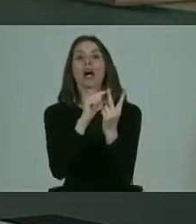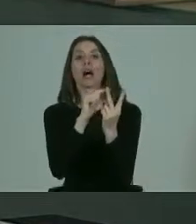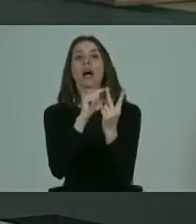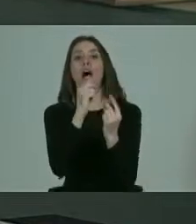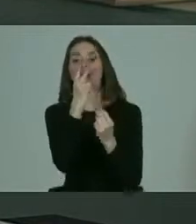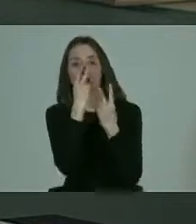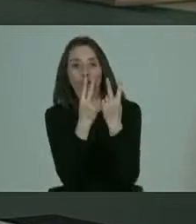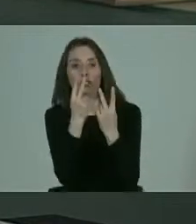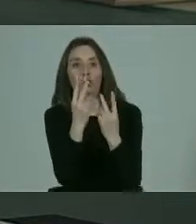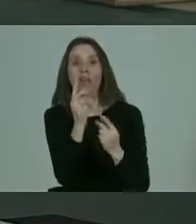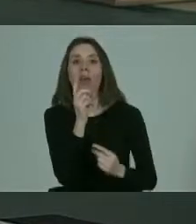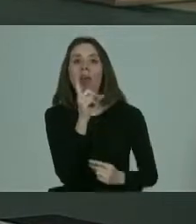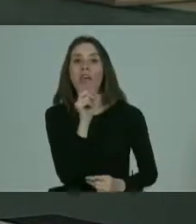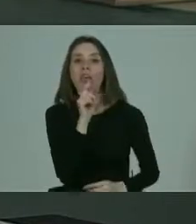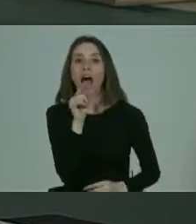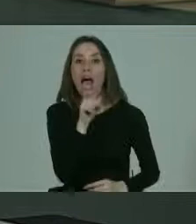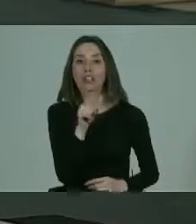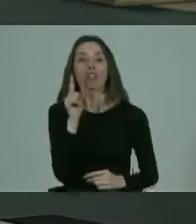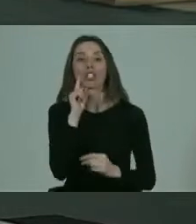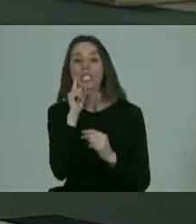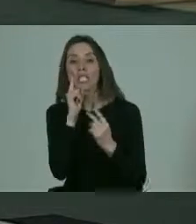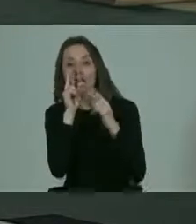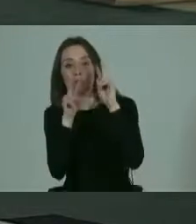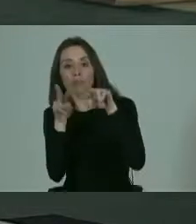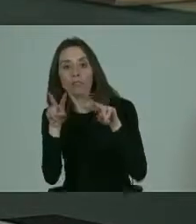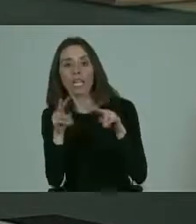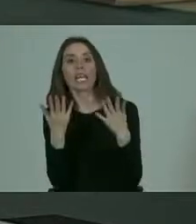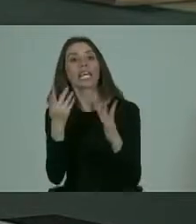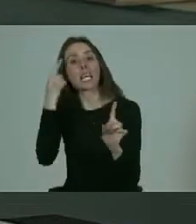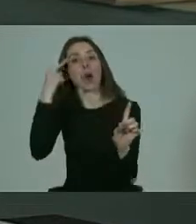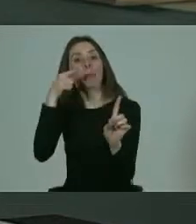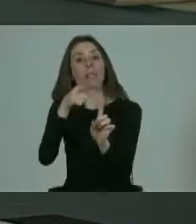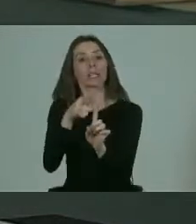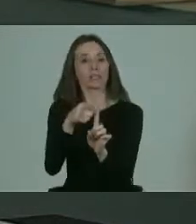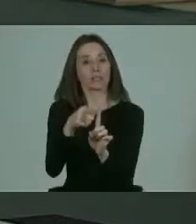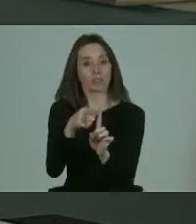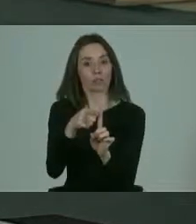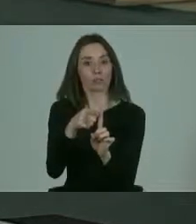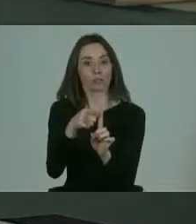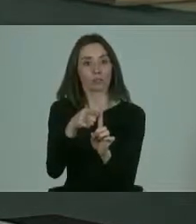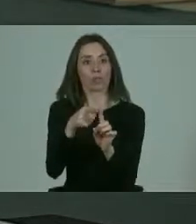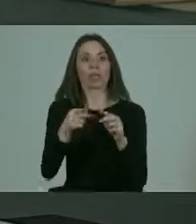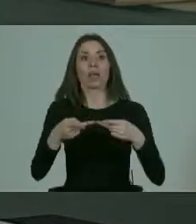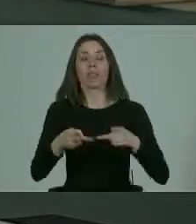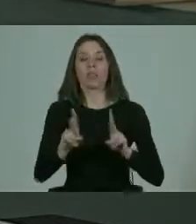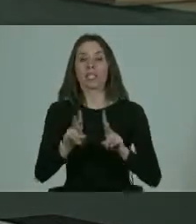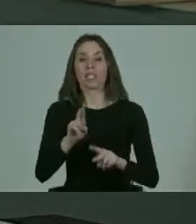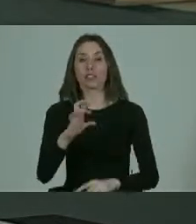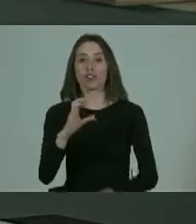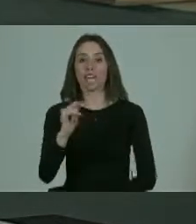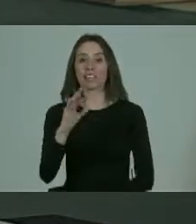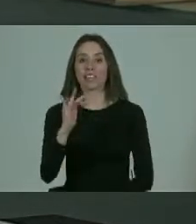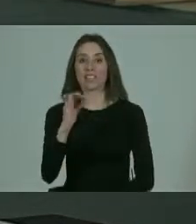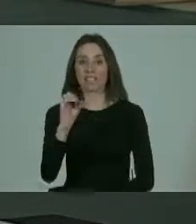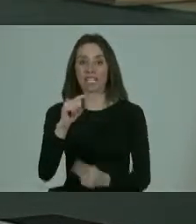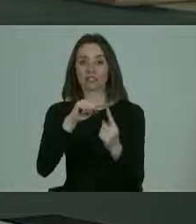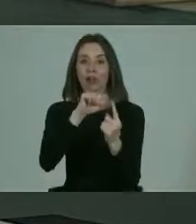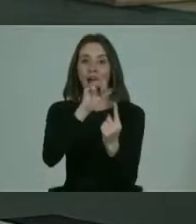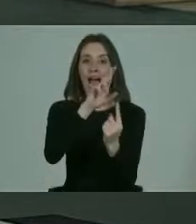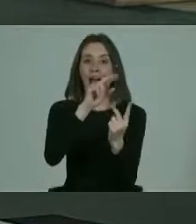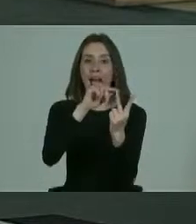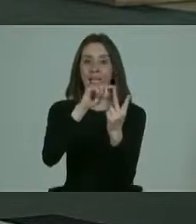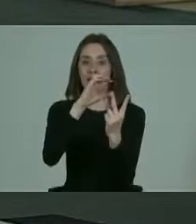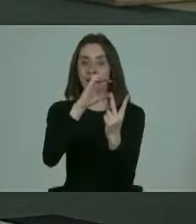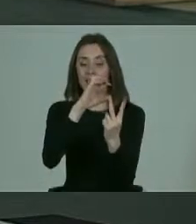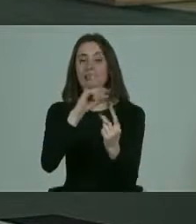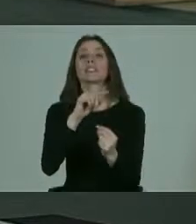de qué datos son tratados quién los trata y con qué finalidad un derecho de rectificación que sería el derecho de que se